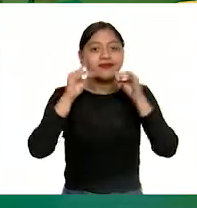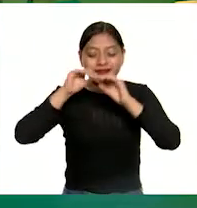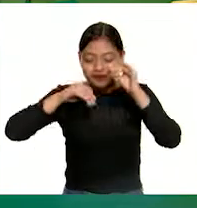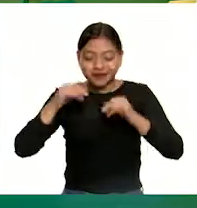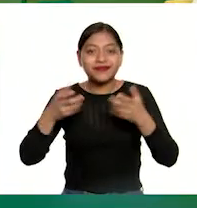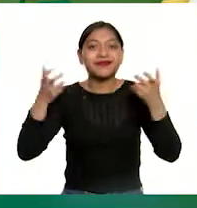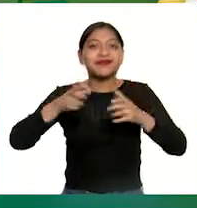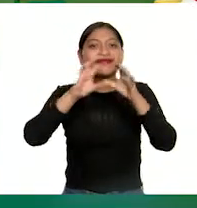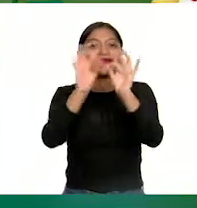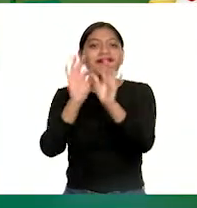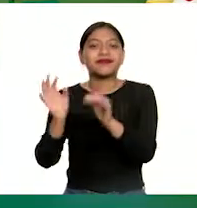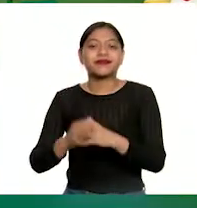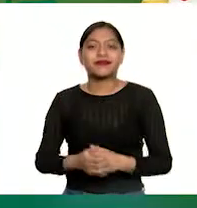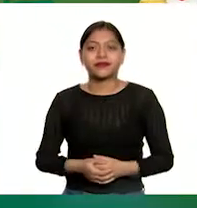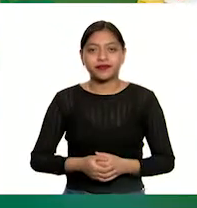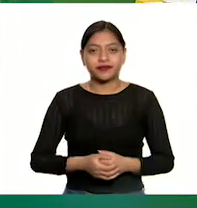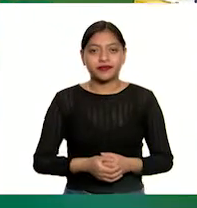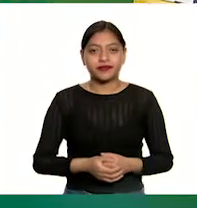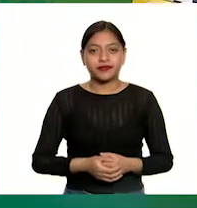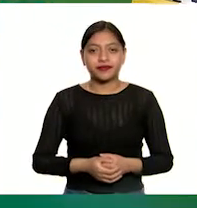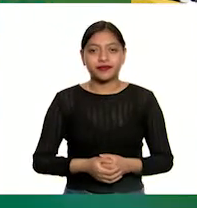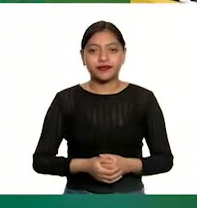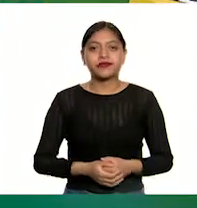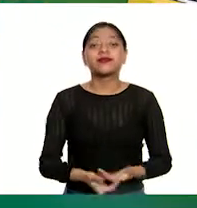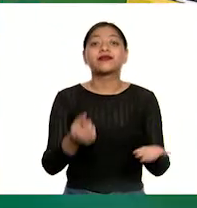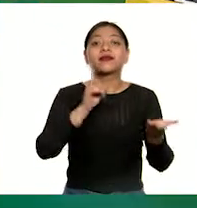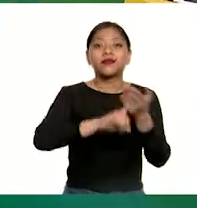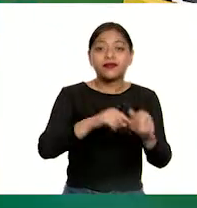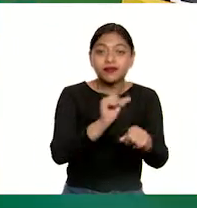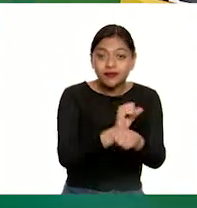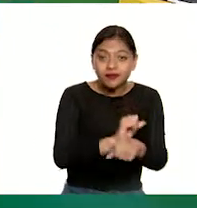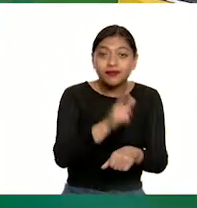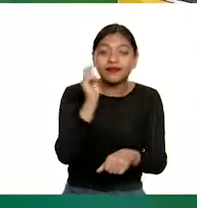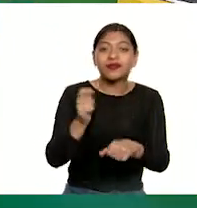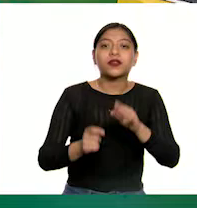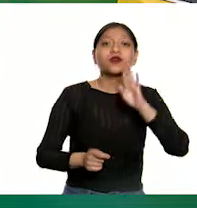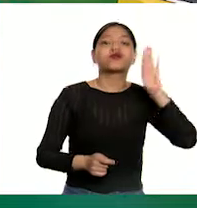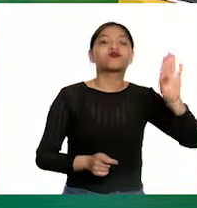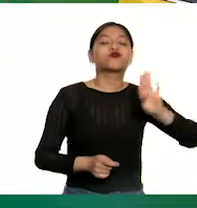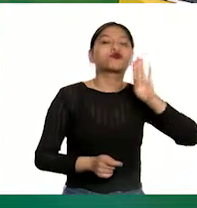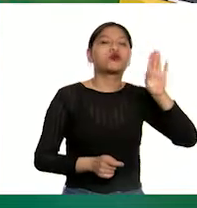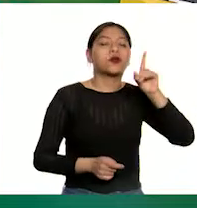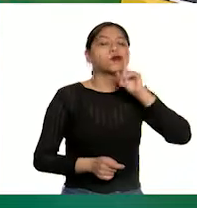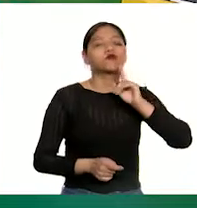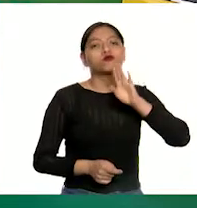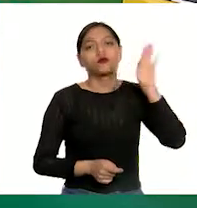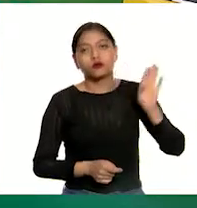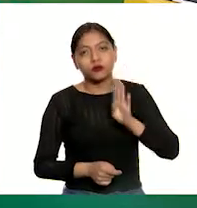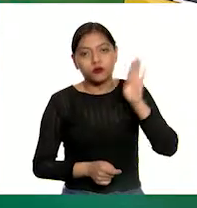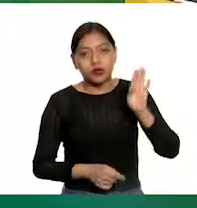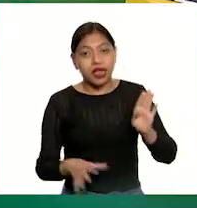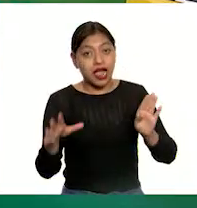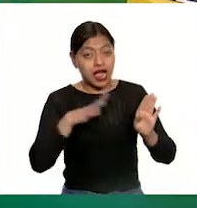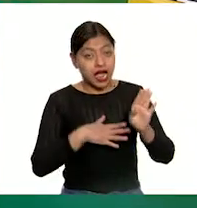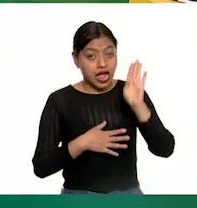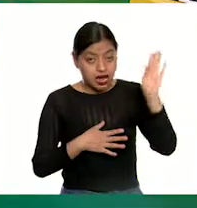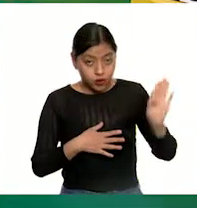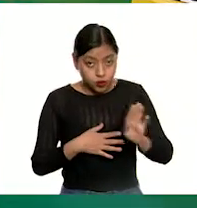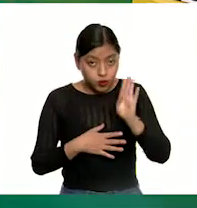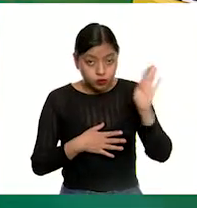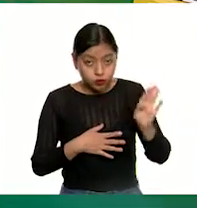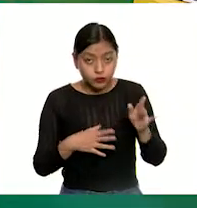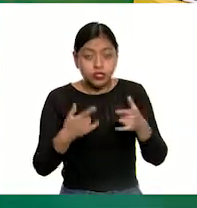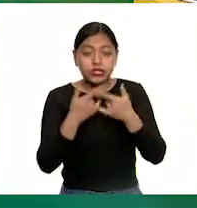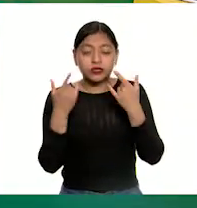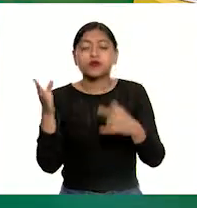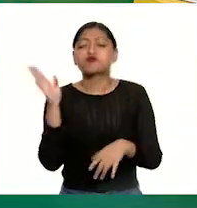ver, hay puede dragones, ser... robot, una bruja. tigre. ¡Una bruja! ¡Wow! Recuerden que hay brujas en los